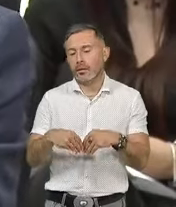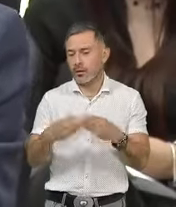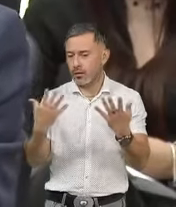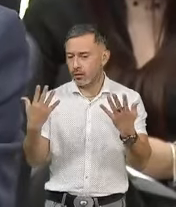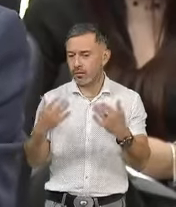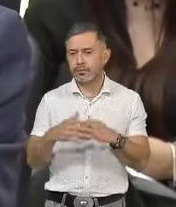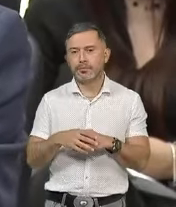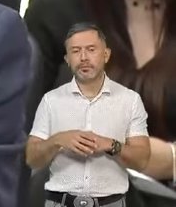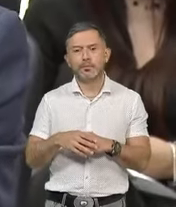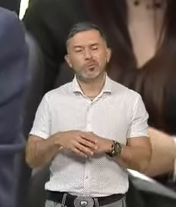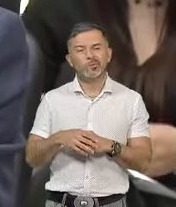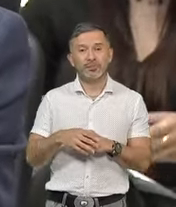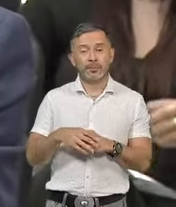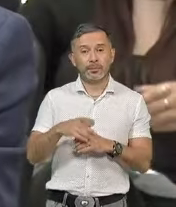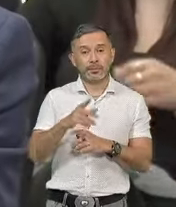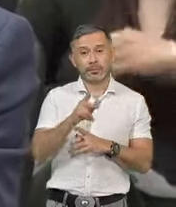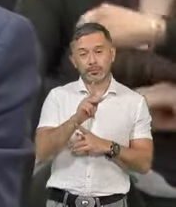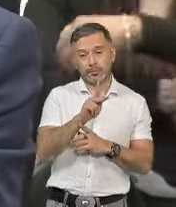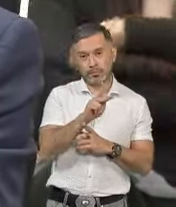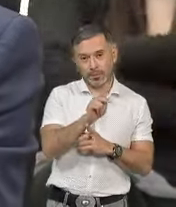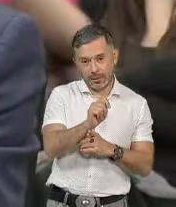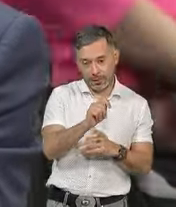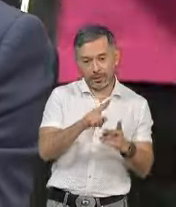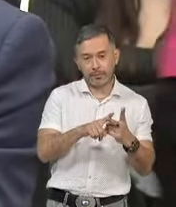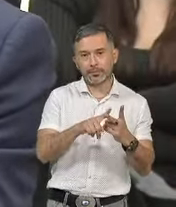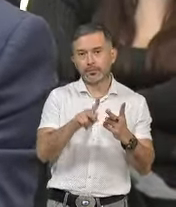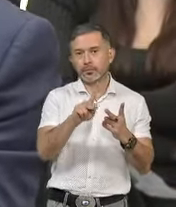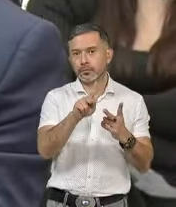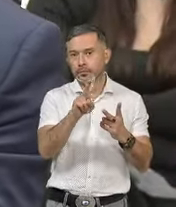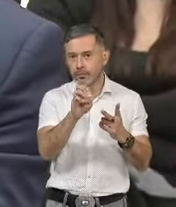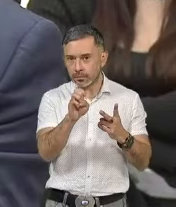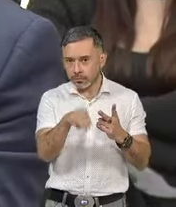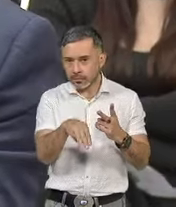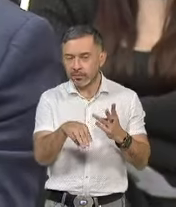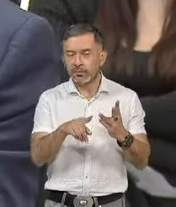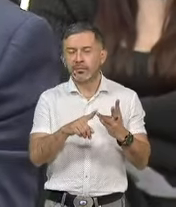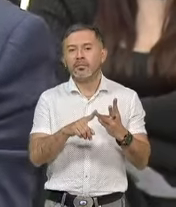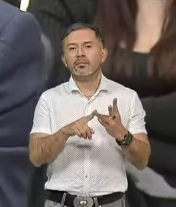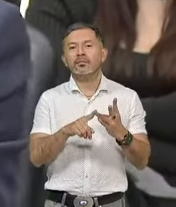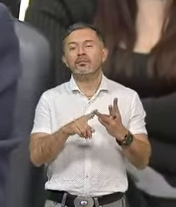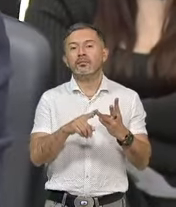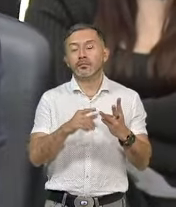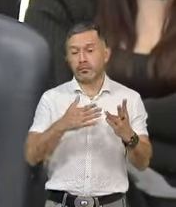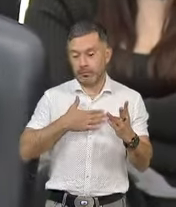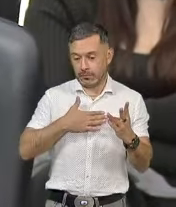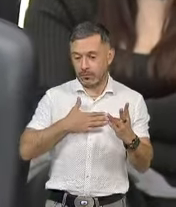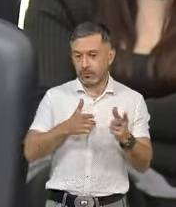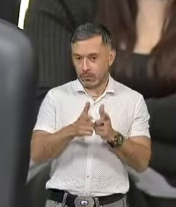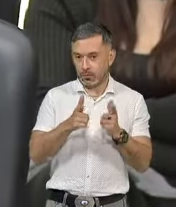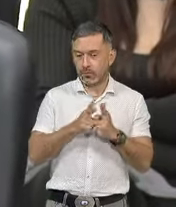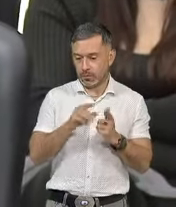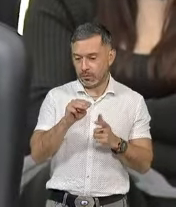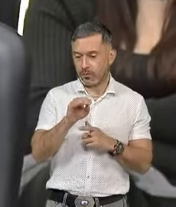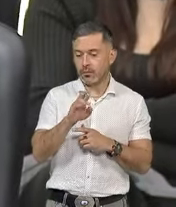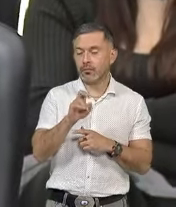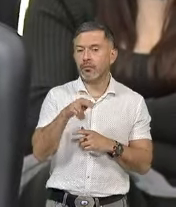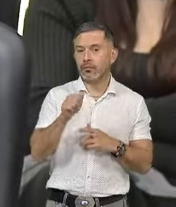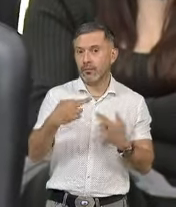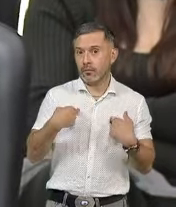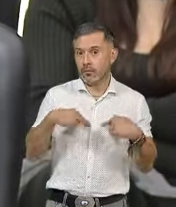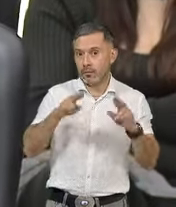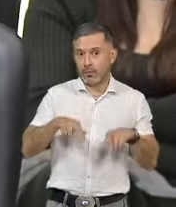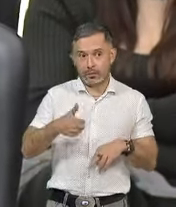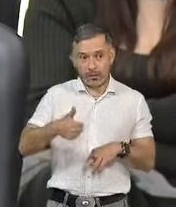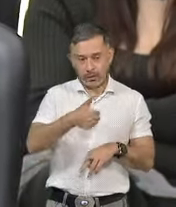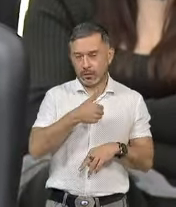representante tanto el partido del trabajo el partido verde ecologista y nuestro movimiento Morena